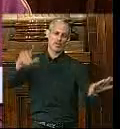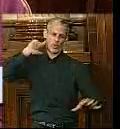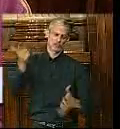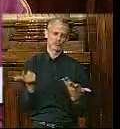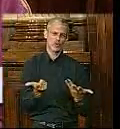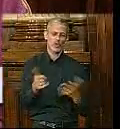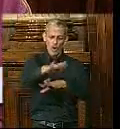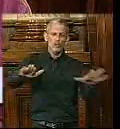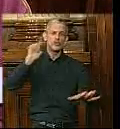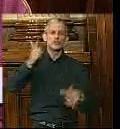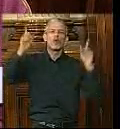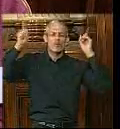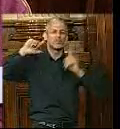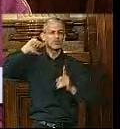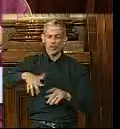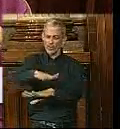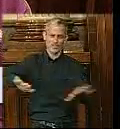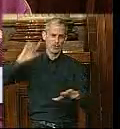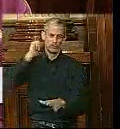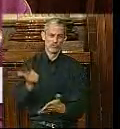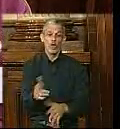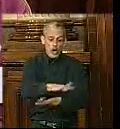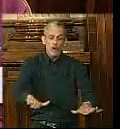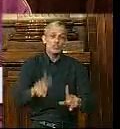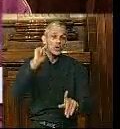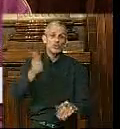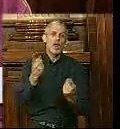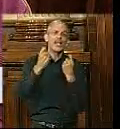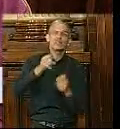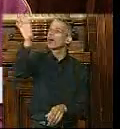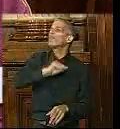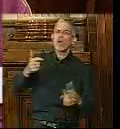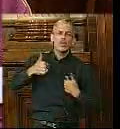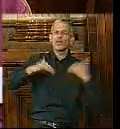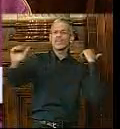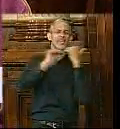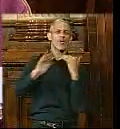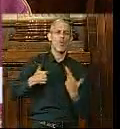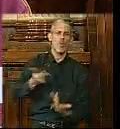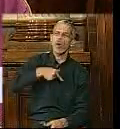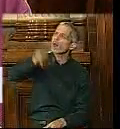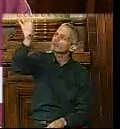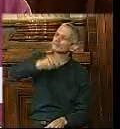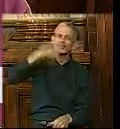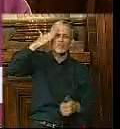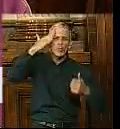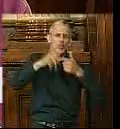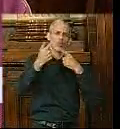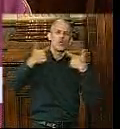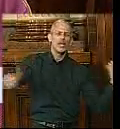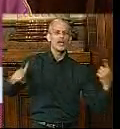docentes sordos de chicos sordos. Los chicos necesitan modelos adultos, lingüísticos,